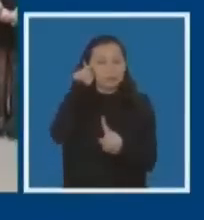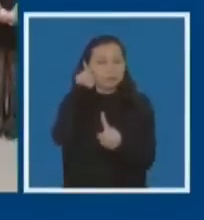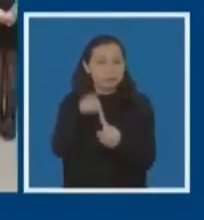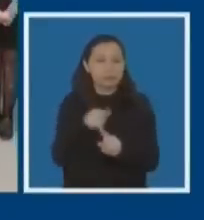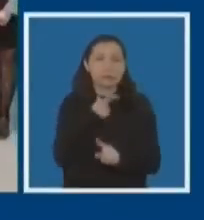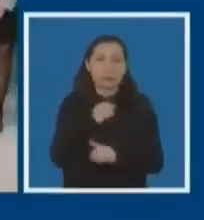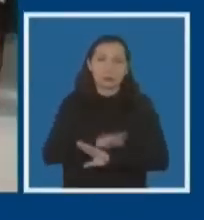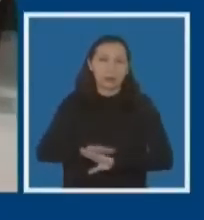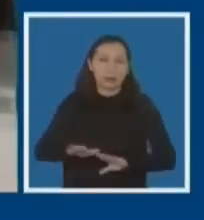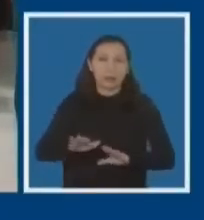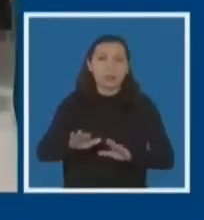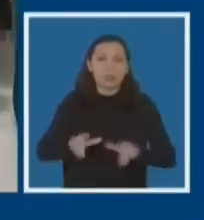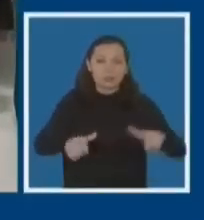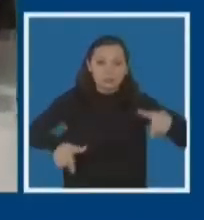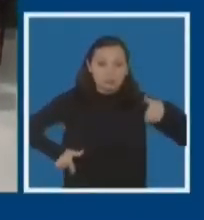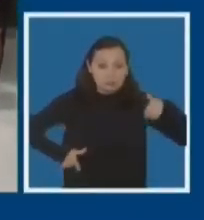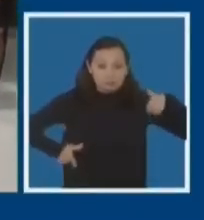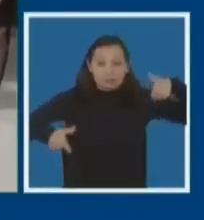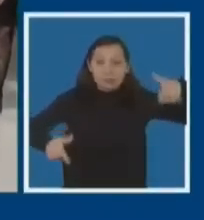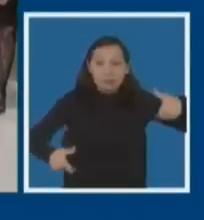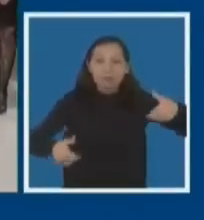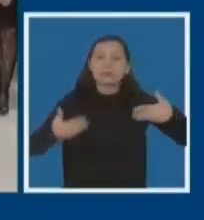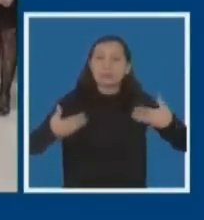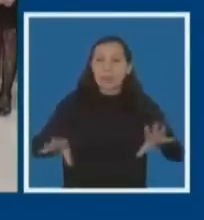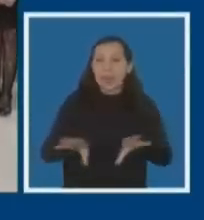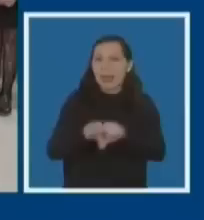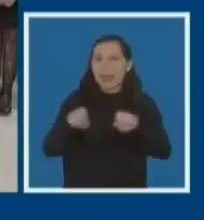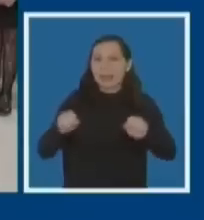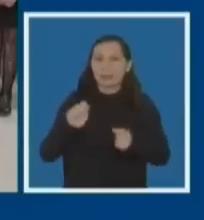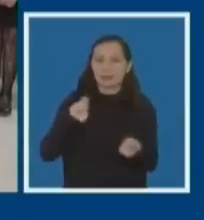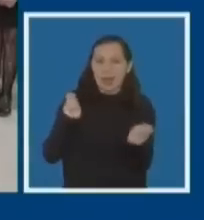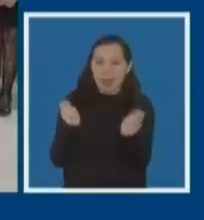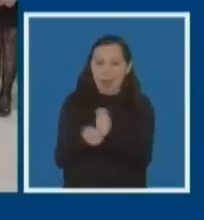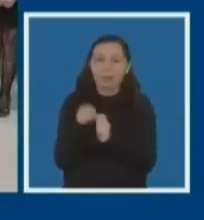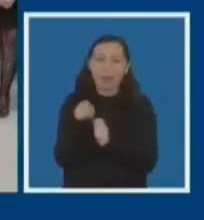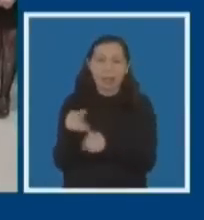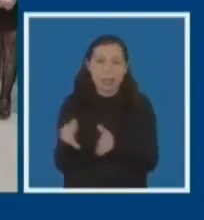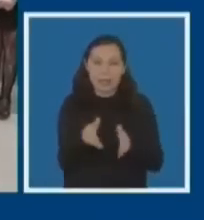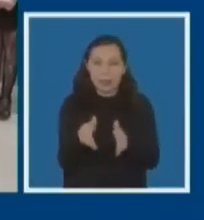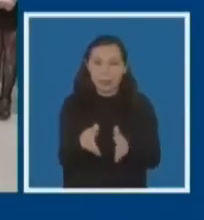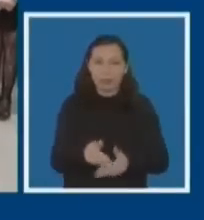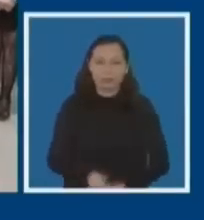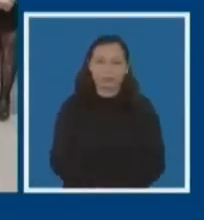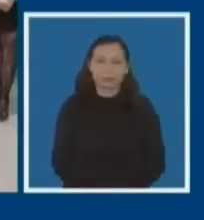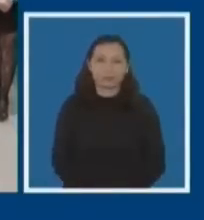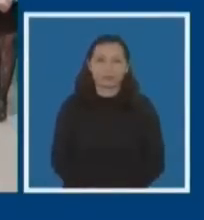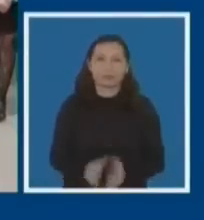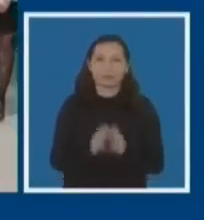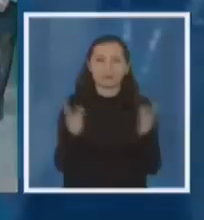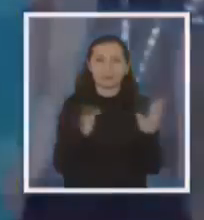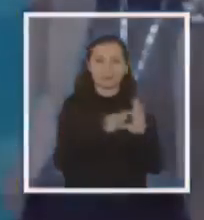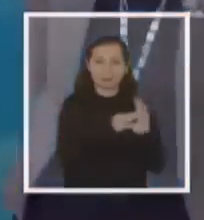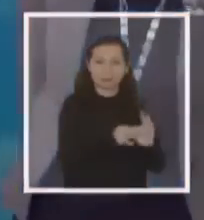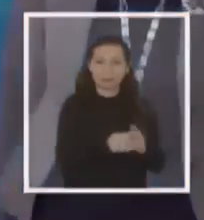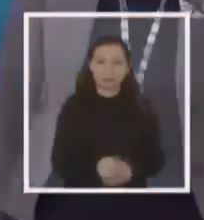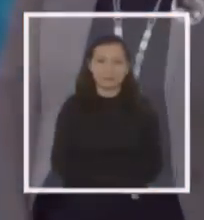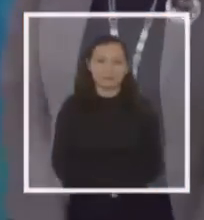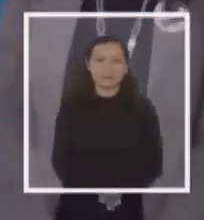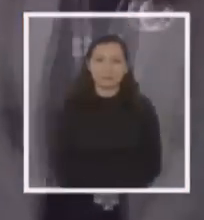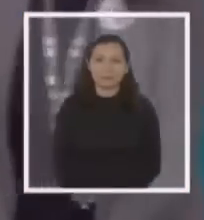Queremos terminar el gobierno con estos pasos significativos en esa dirección. Muchas gracias.